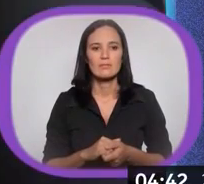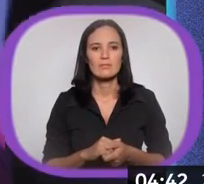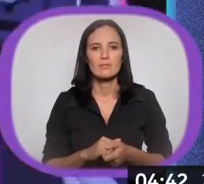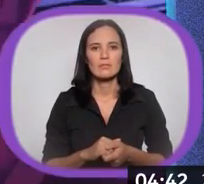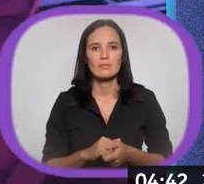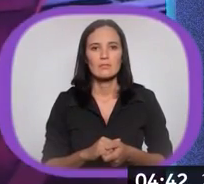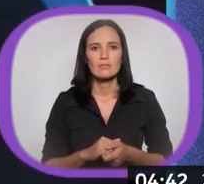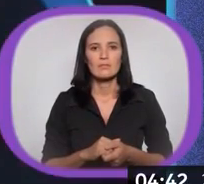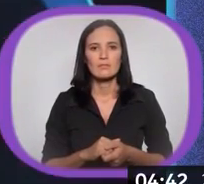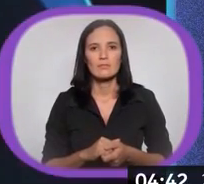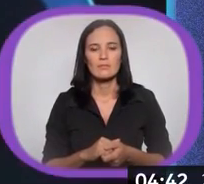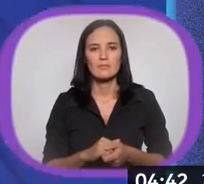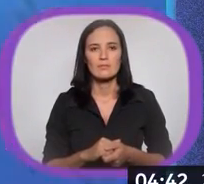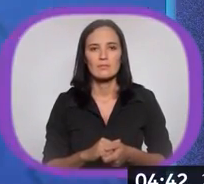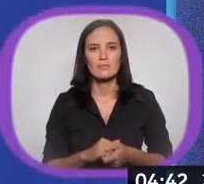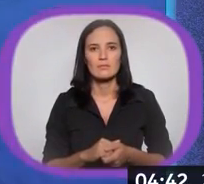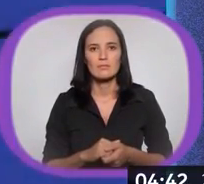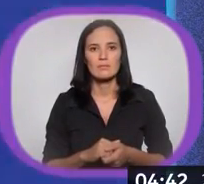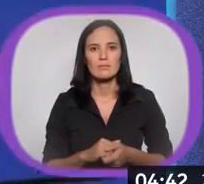¡Tras!